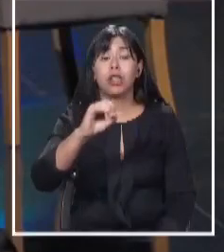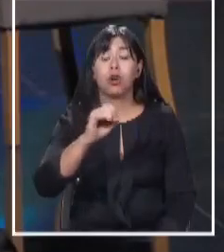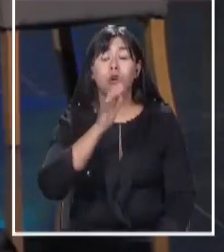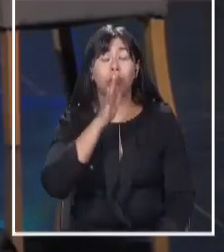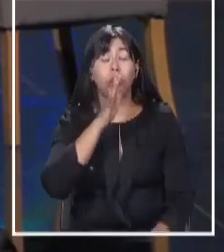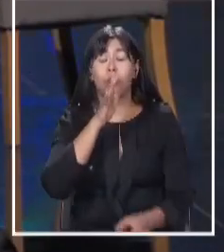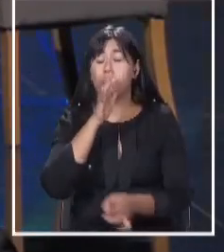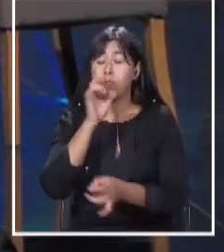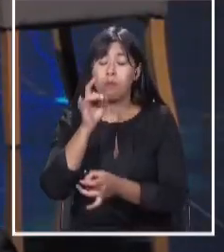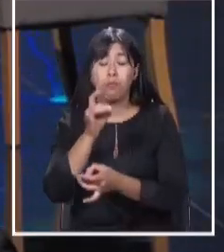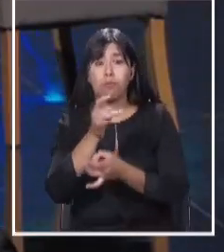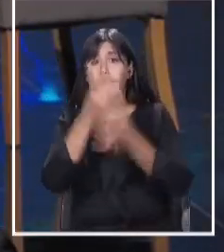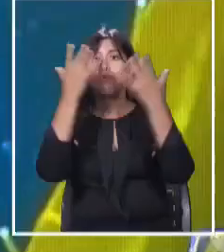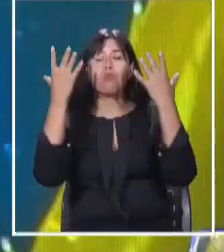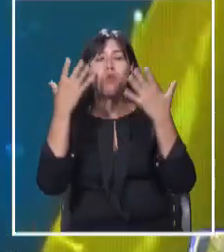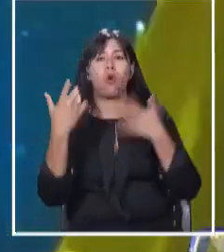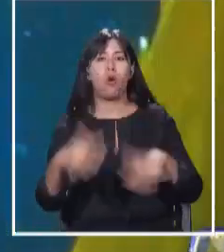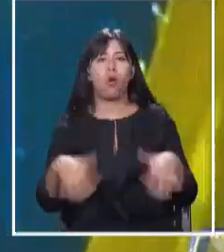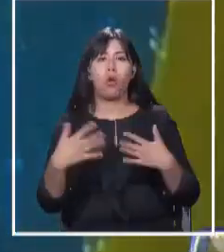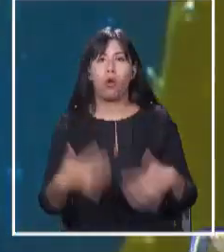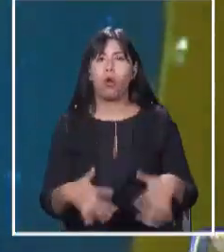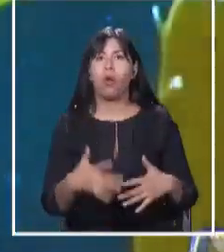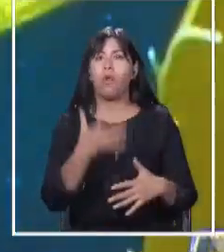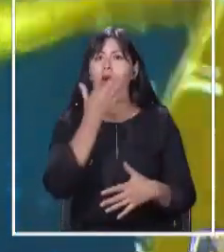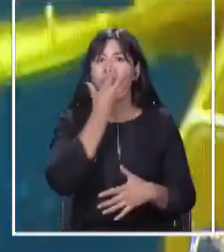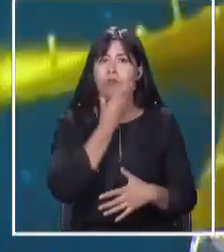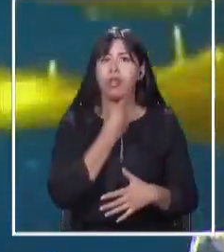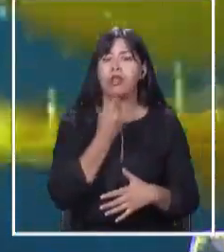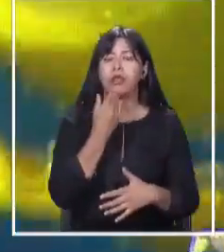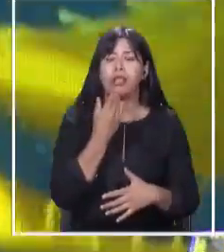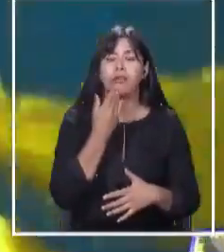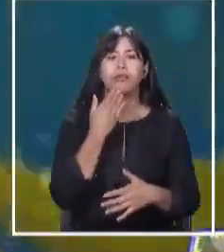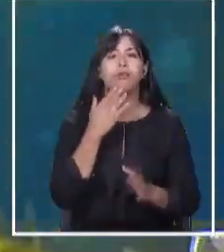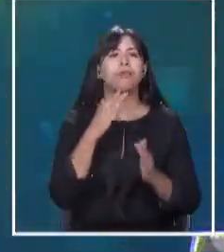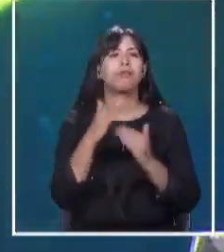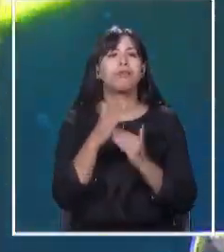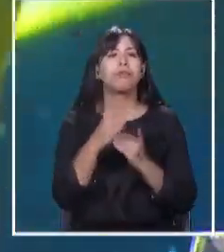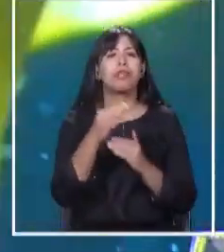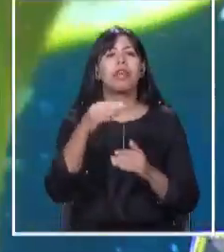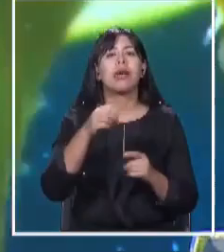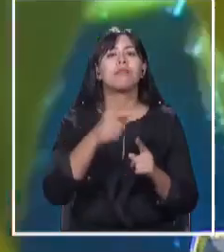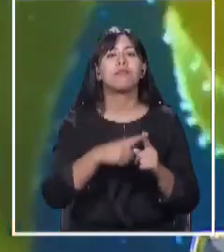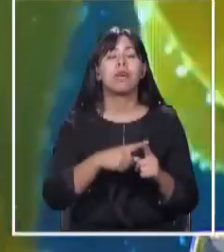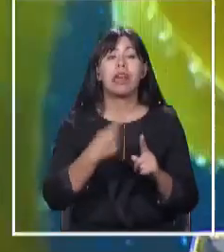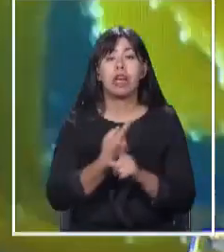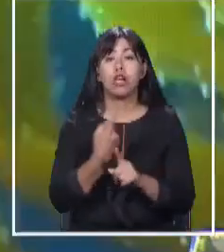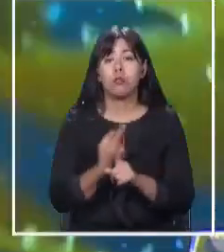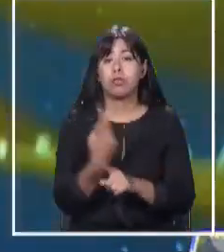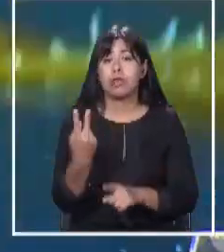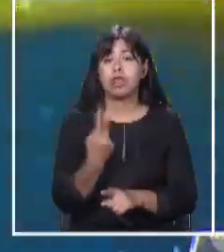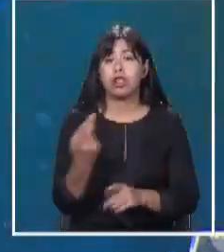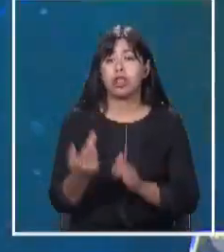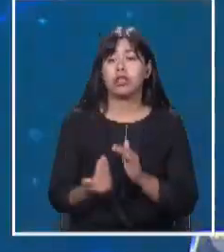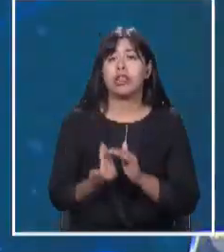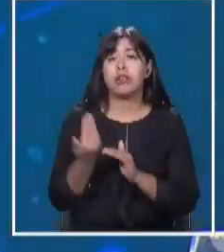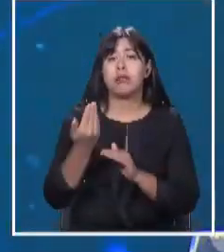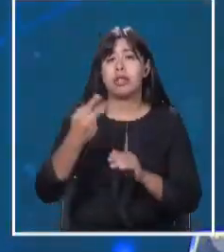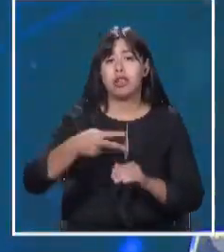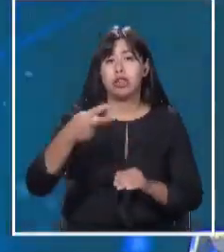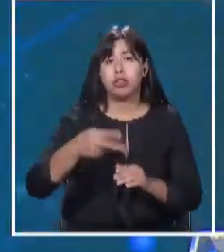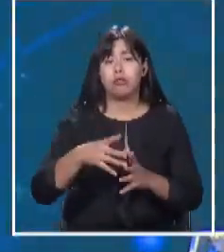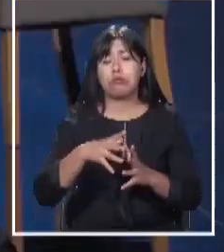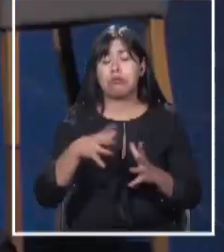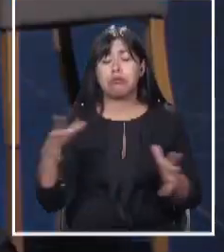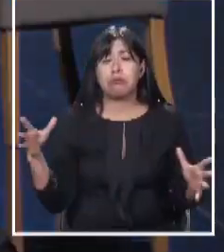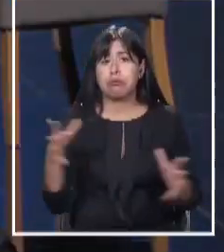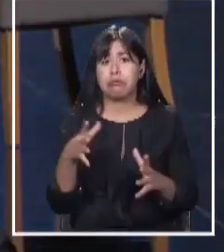también. Dicho eso, Max, muy breve, y después paso a ustedes. Lo que pasa es que en la mañana estábamos conversando con Max respecto de noticias que sonaban muy terribles,